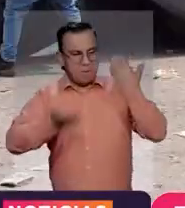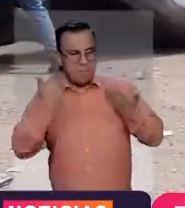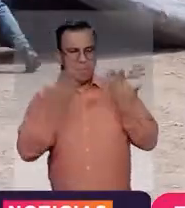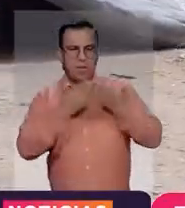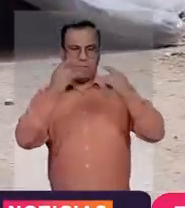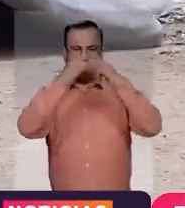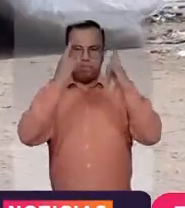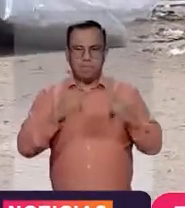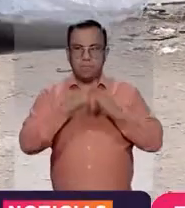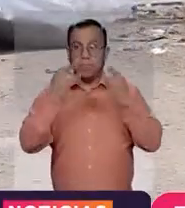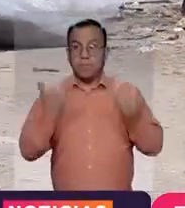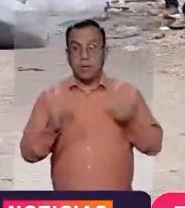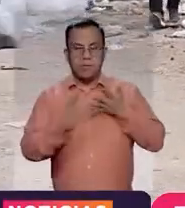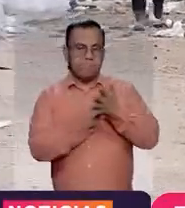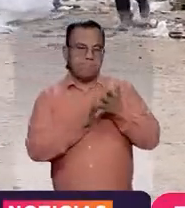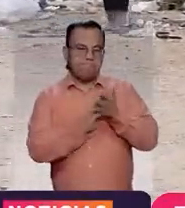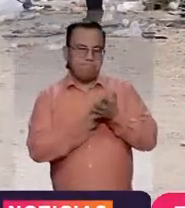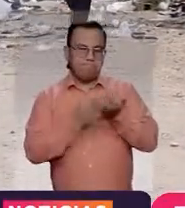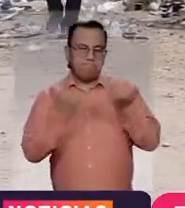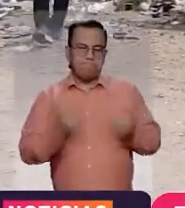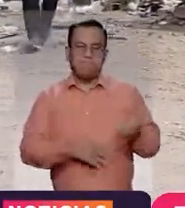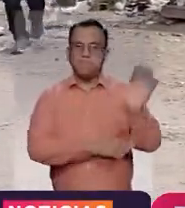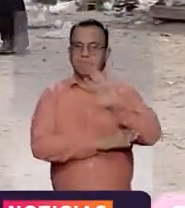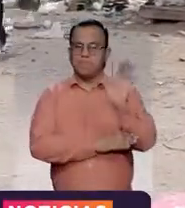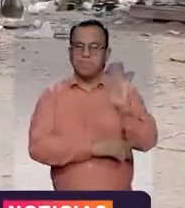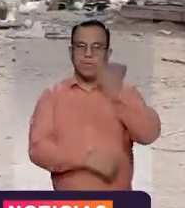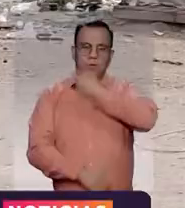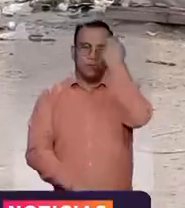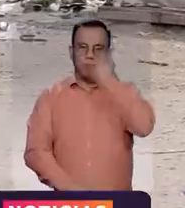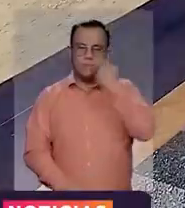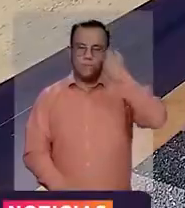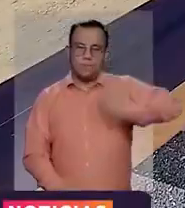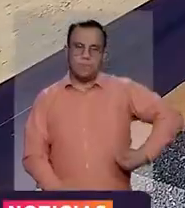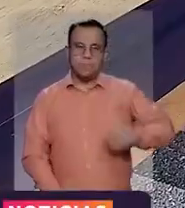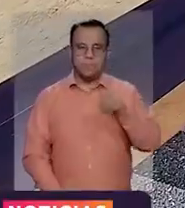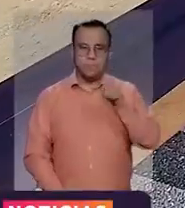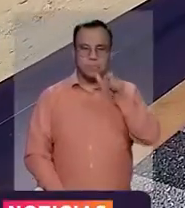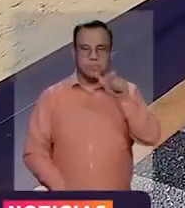algunas carpas. Por el momento es toda la información. Nos despedimos desde Soacha. Alexander Vera, Noticias Capital.